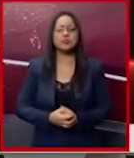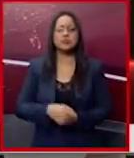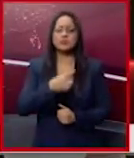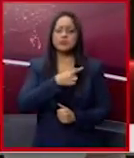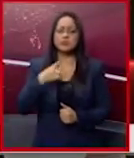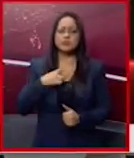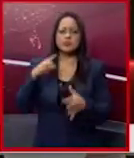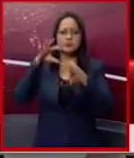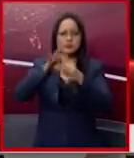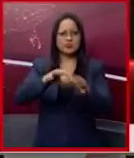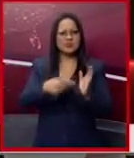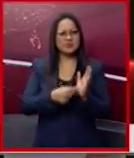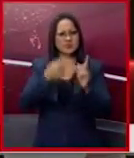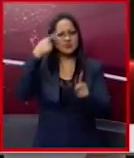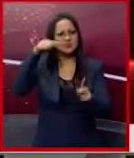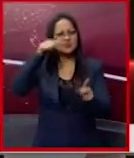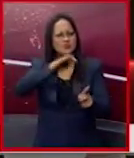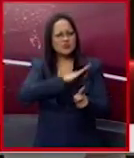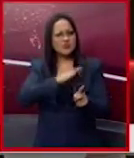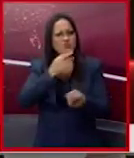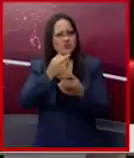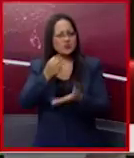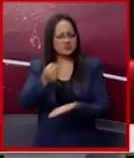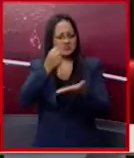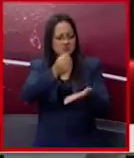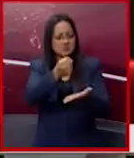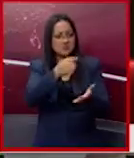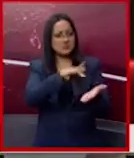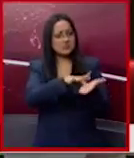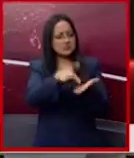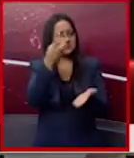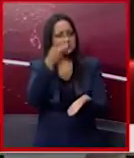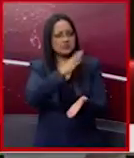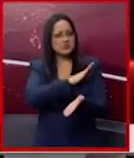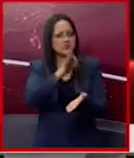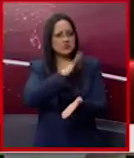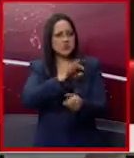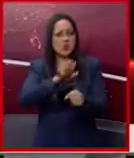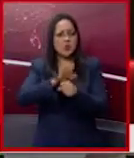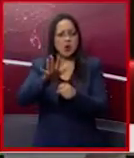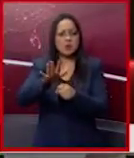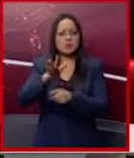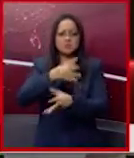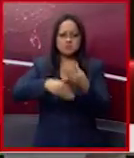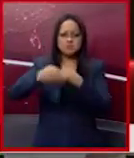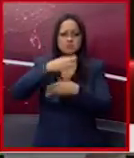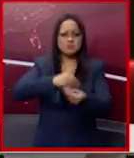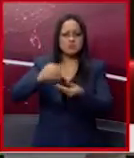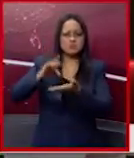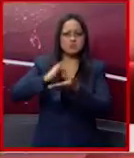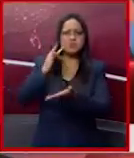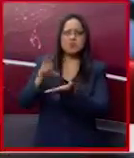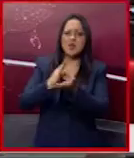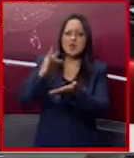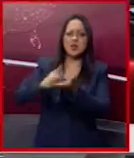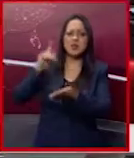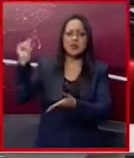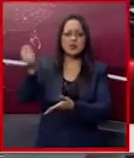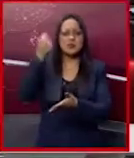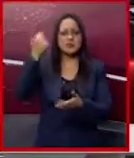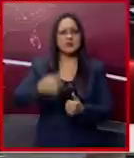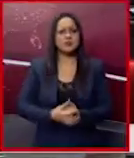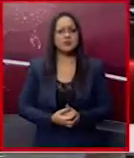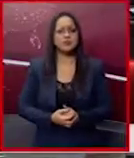los campesinos no cuentan con los recursos financieros que les permitan disponer de tecnologías avanzadas.